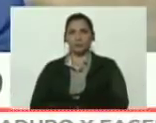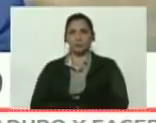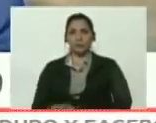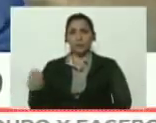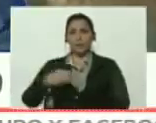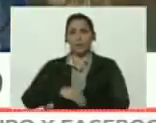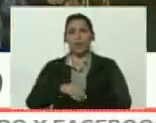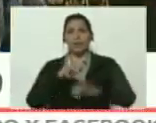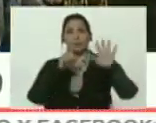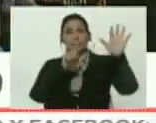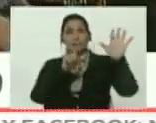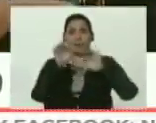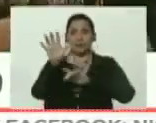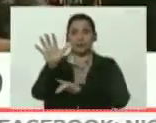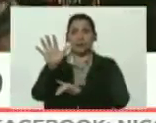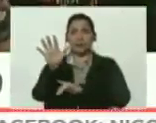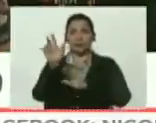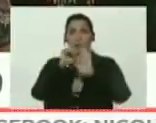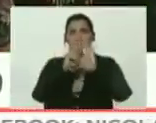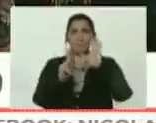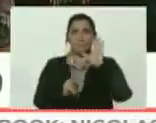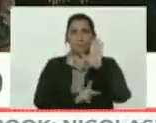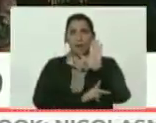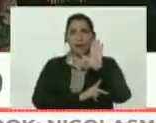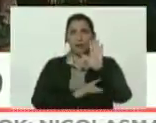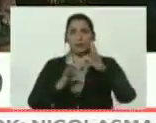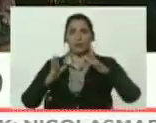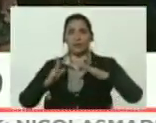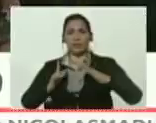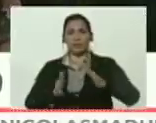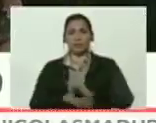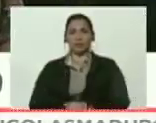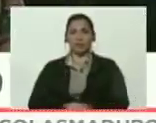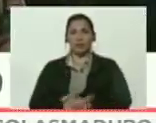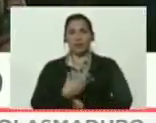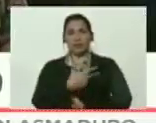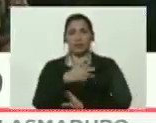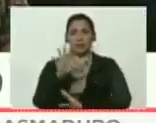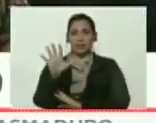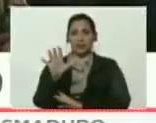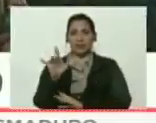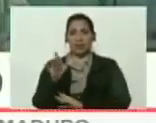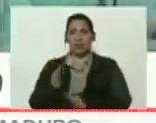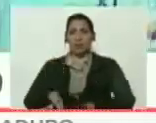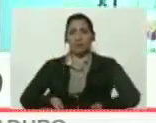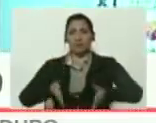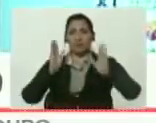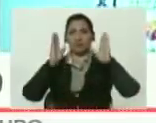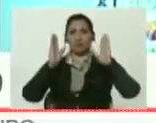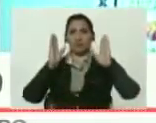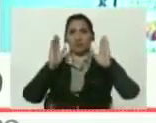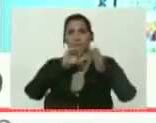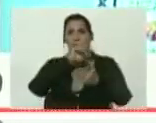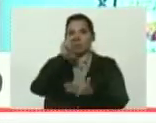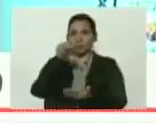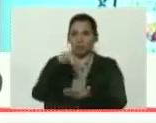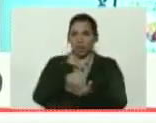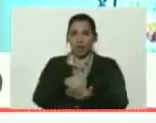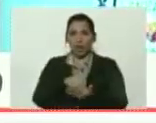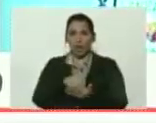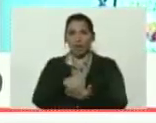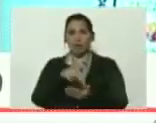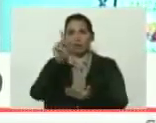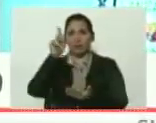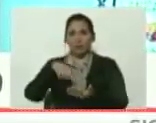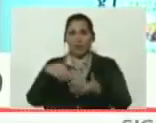Más de 65 parques recreacionales. 35 monumentos nacionales. Y